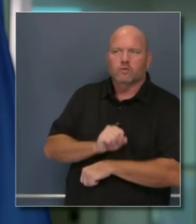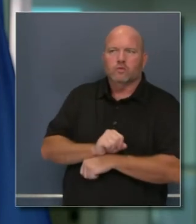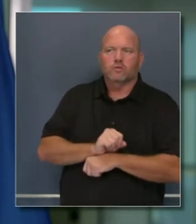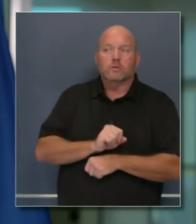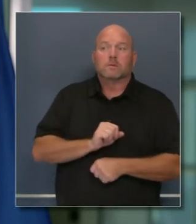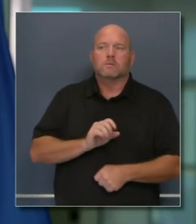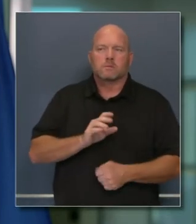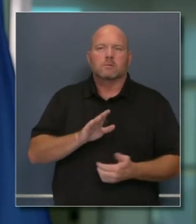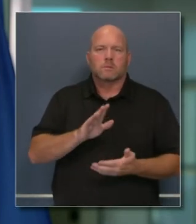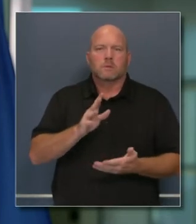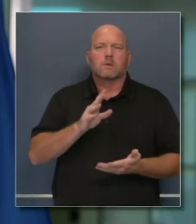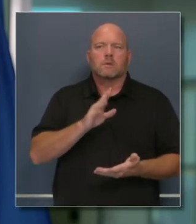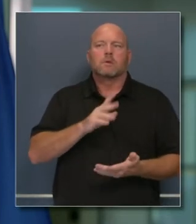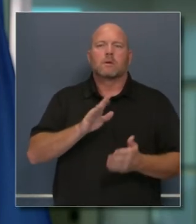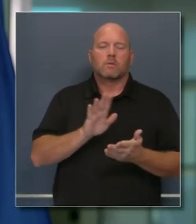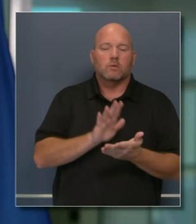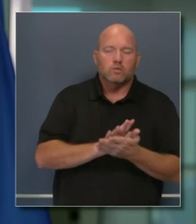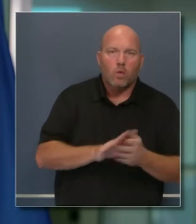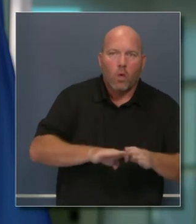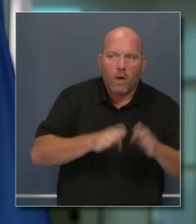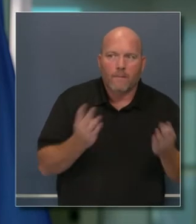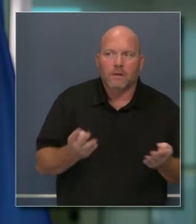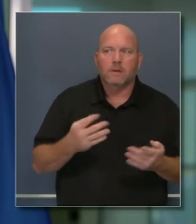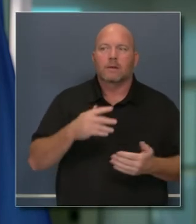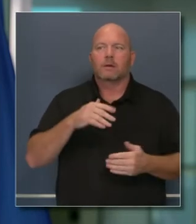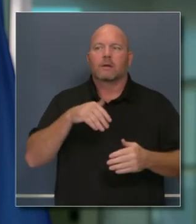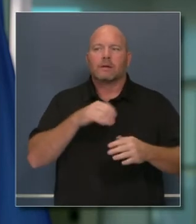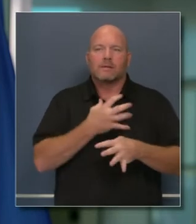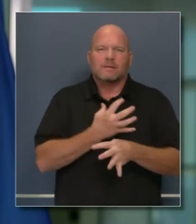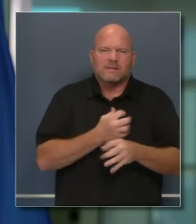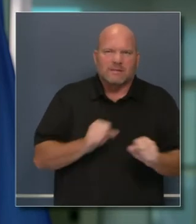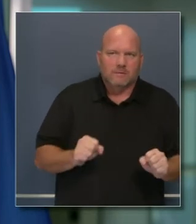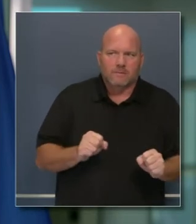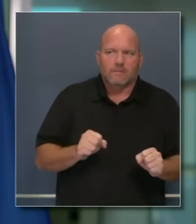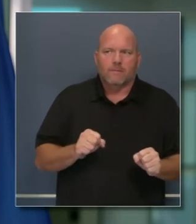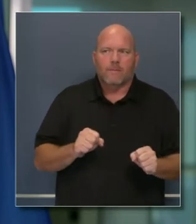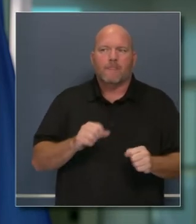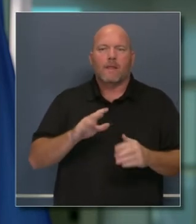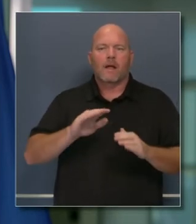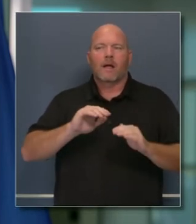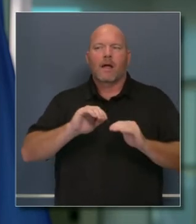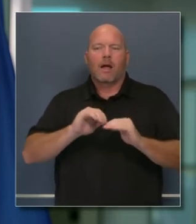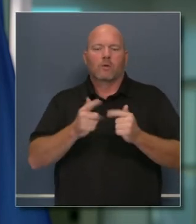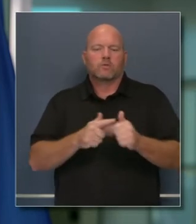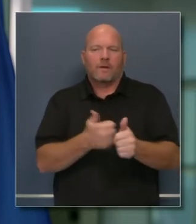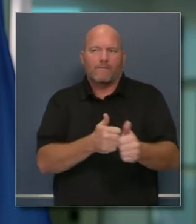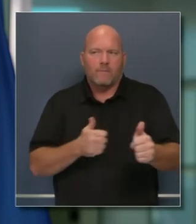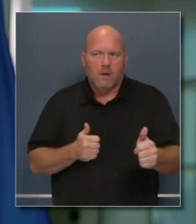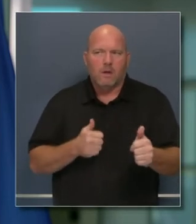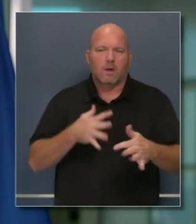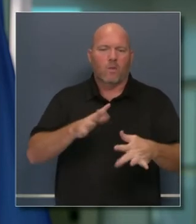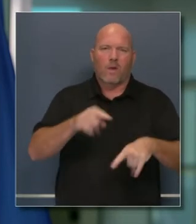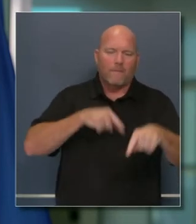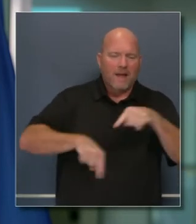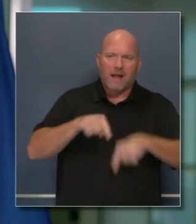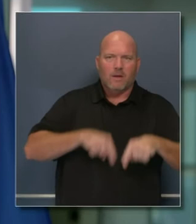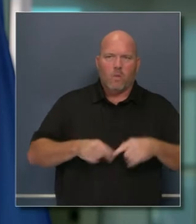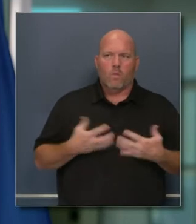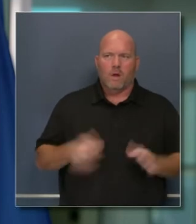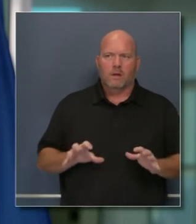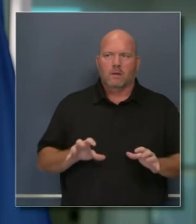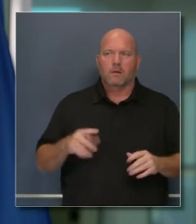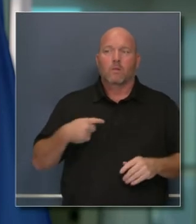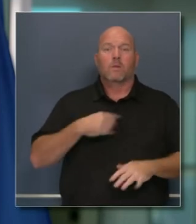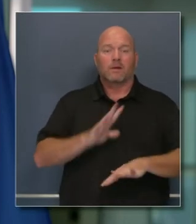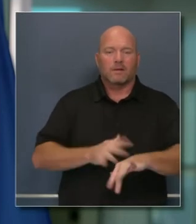ver la reapertura de más negocios a los niños en las escuelas otra vez, pero sin peligro. Y para evitar